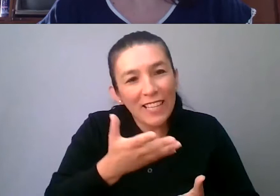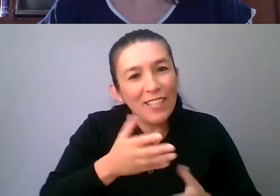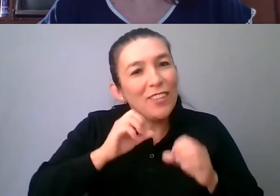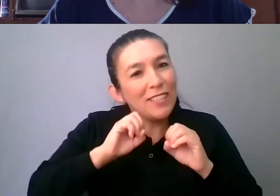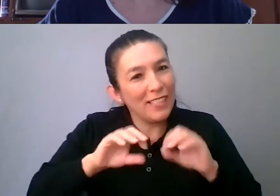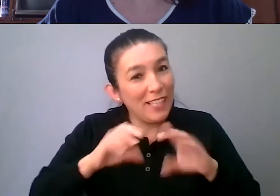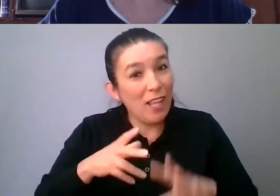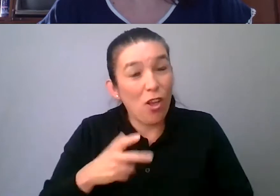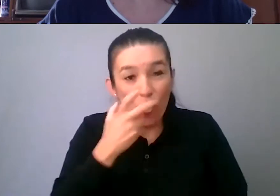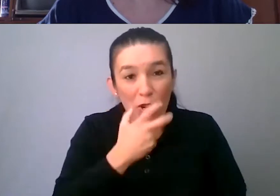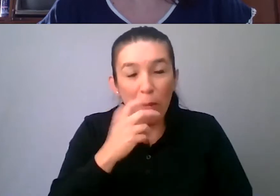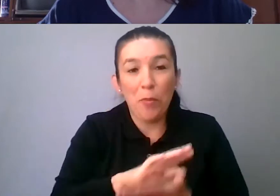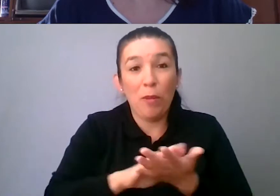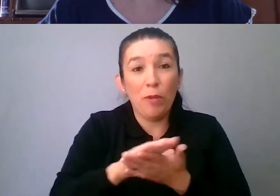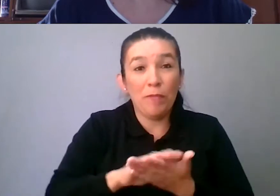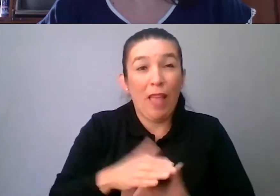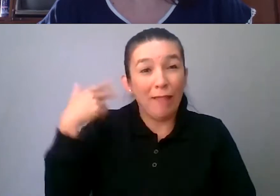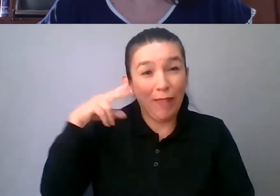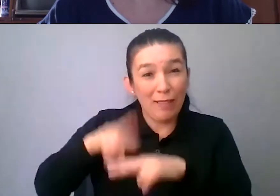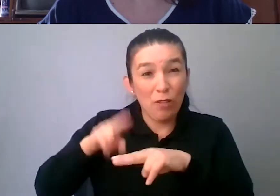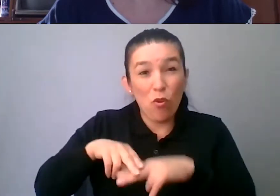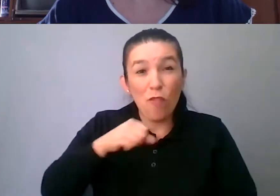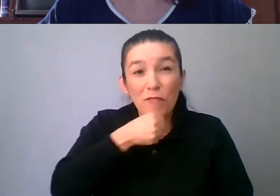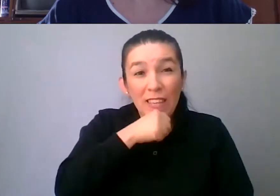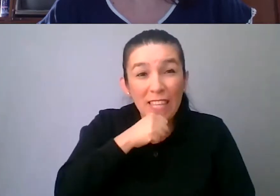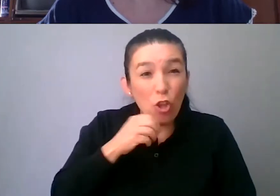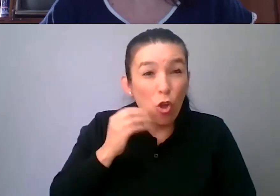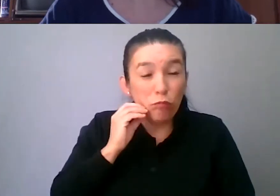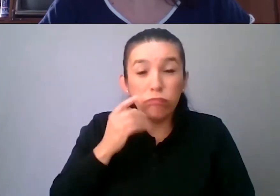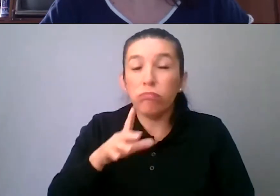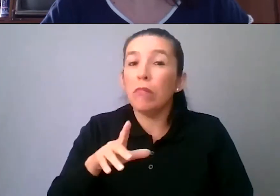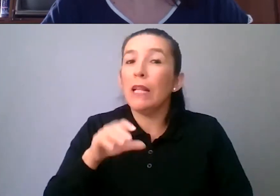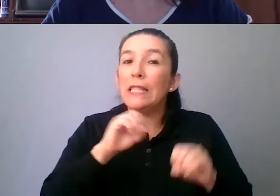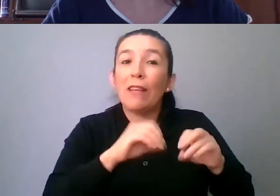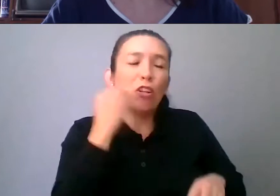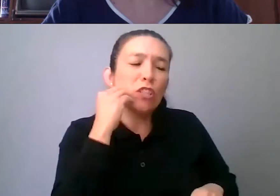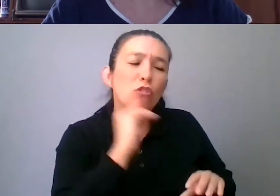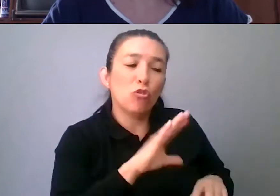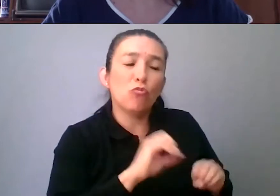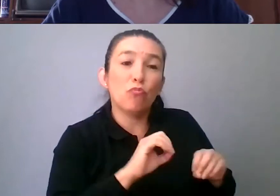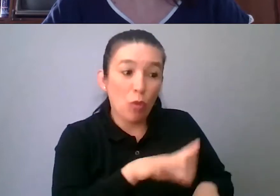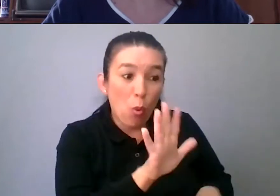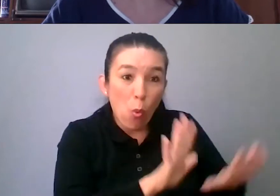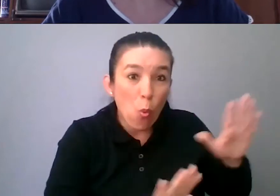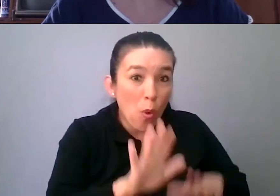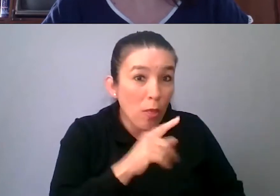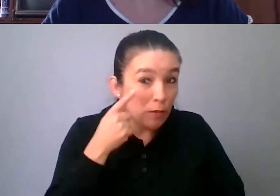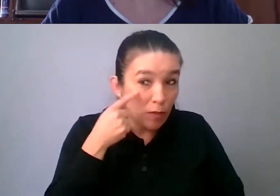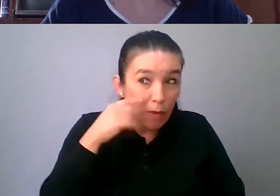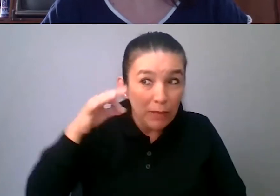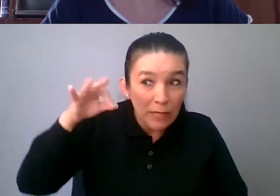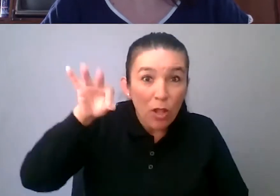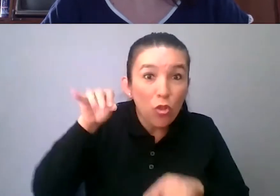los mayores, los antiguos, le decían a los más niños, tengan cuidado de los mosquitos que tienen dos alas